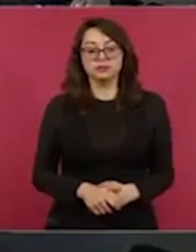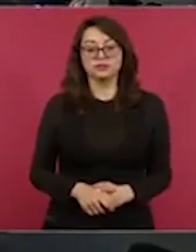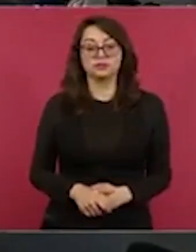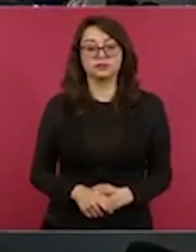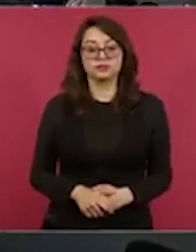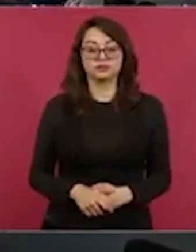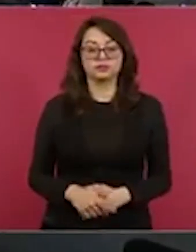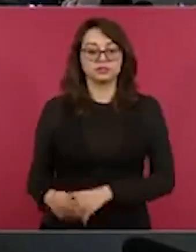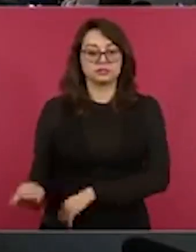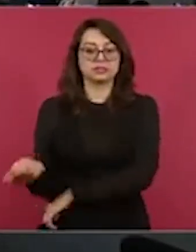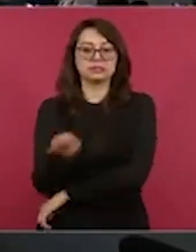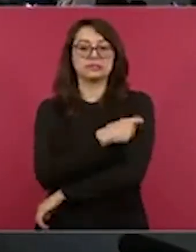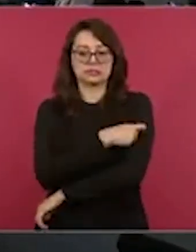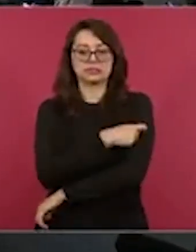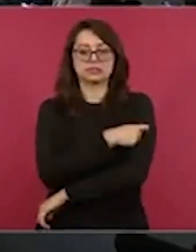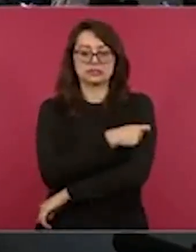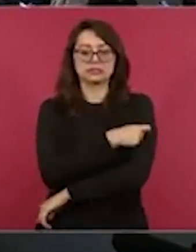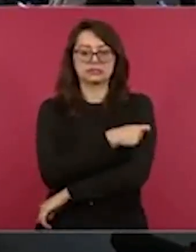Inyectada, ¿no?